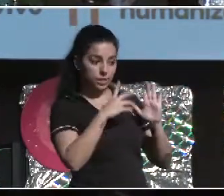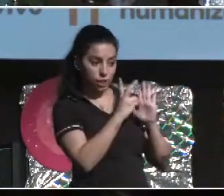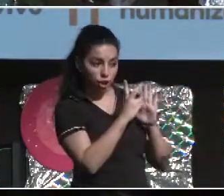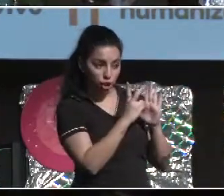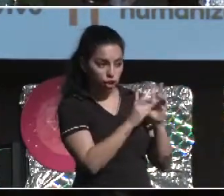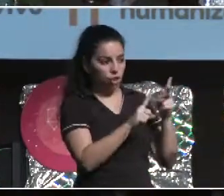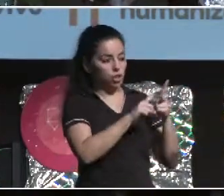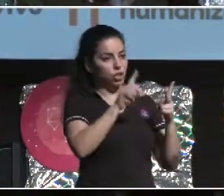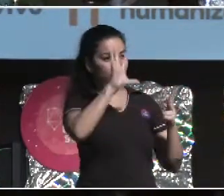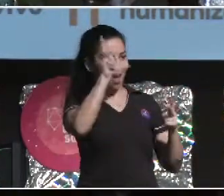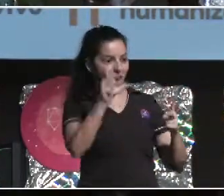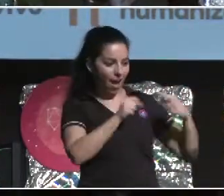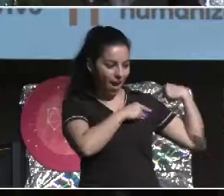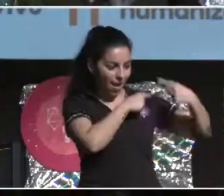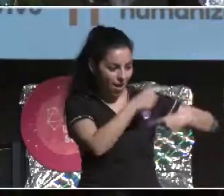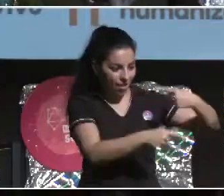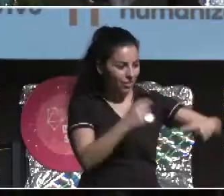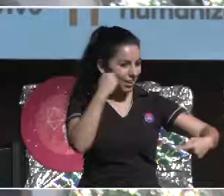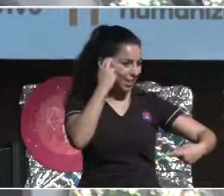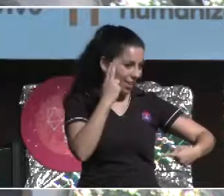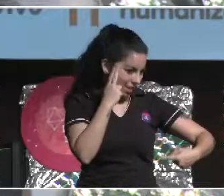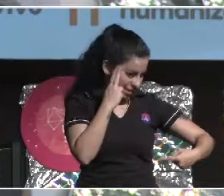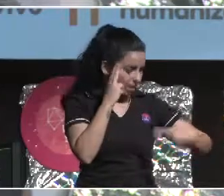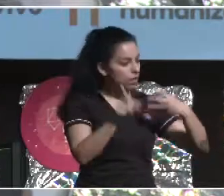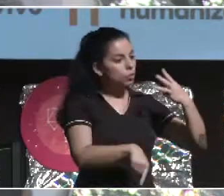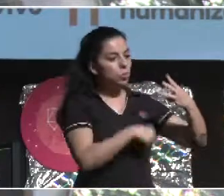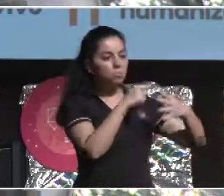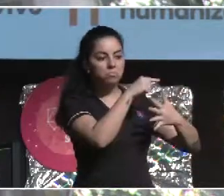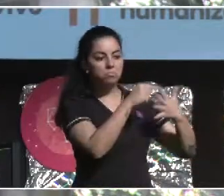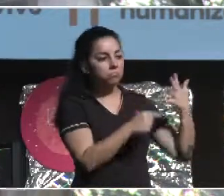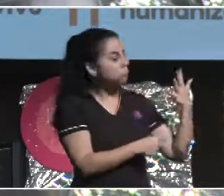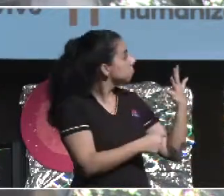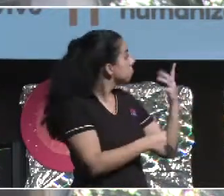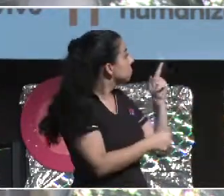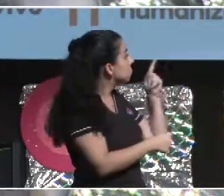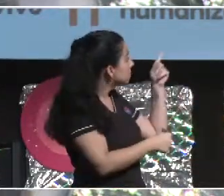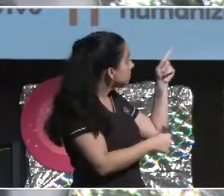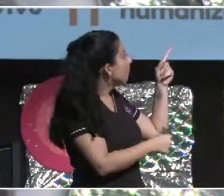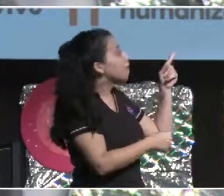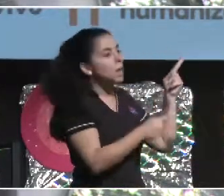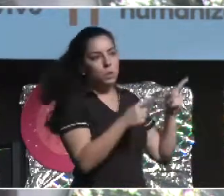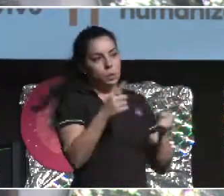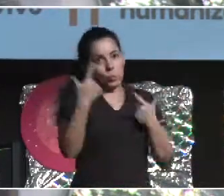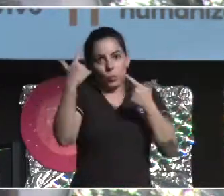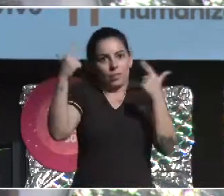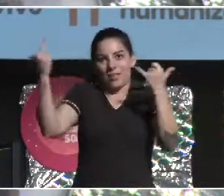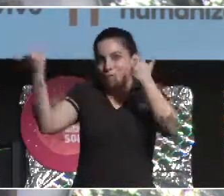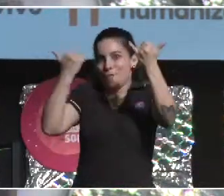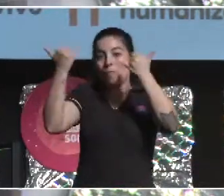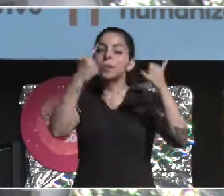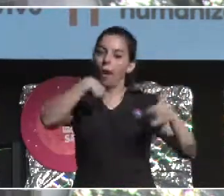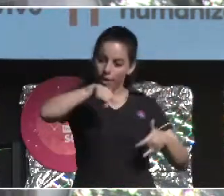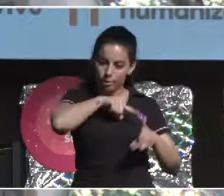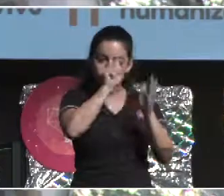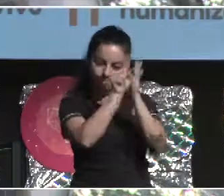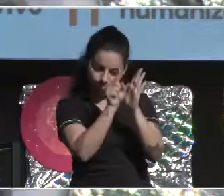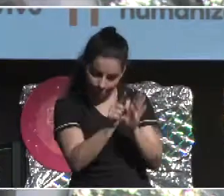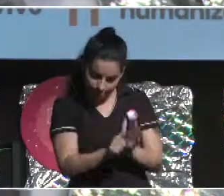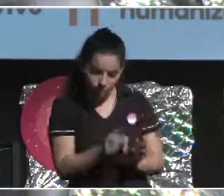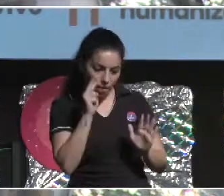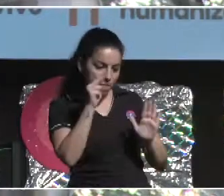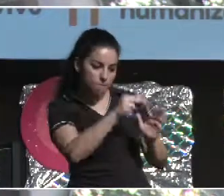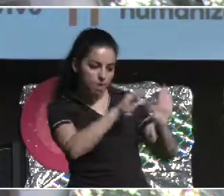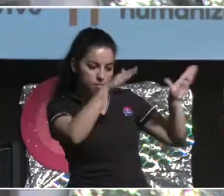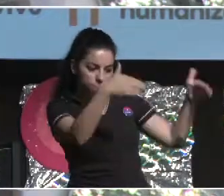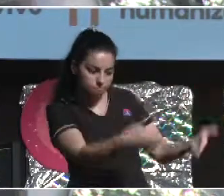son afrodescendientes y demás. Eso usualmente no lo conocemos. Entonces nosotros hicimos una consulta también a nivel demográfico, no únicamente si